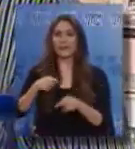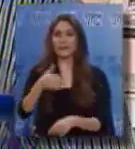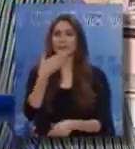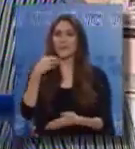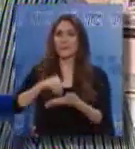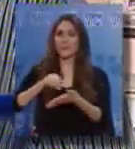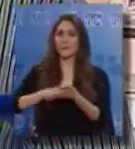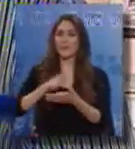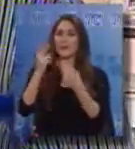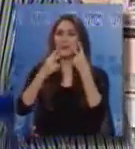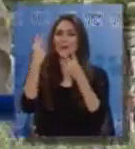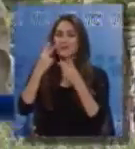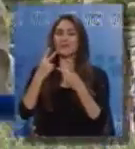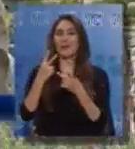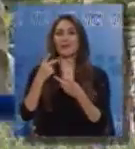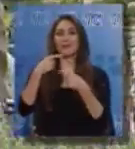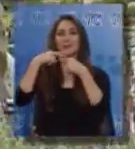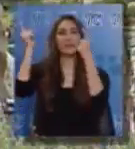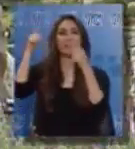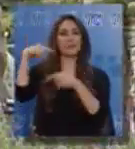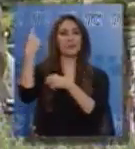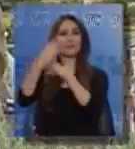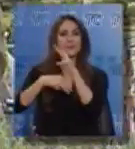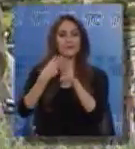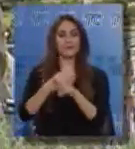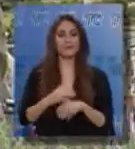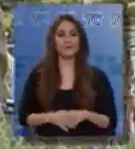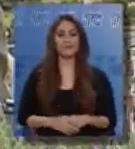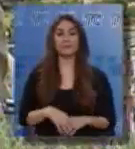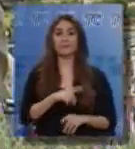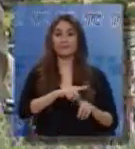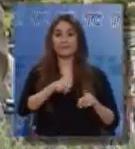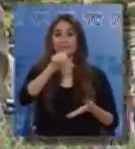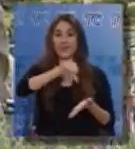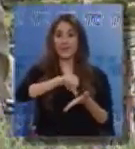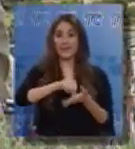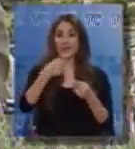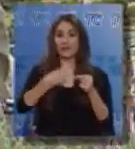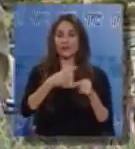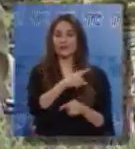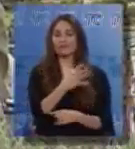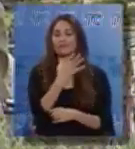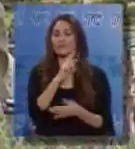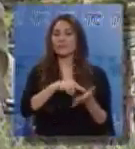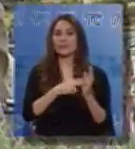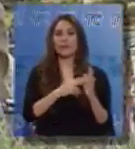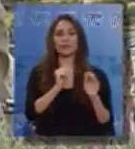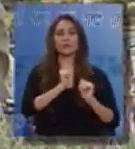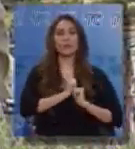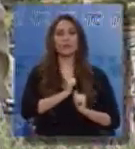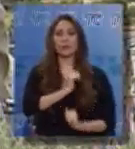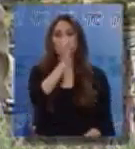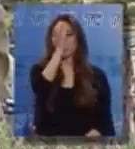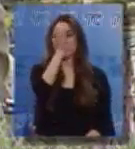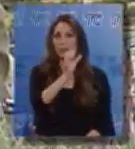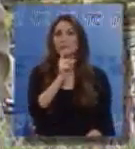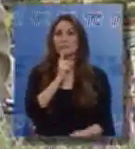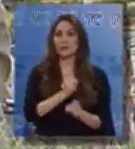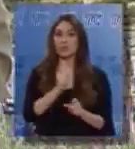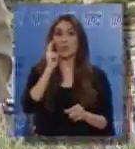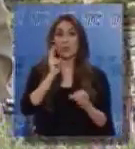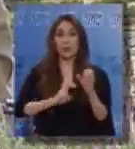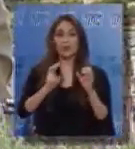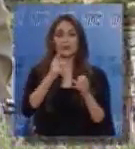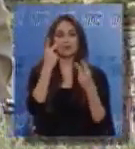para el turismo esta ciudad es su propia gente. El centro histórico de Quito es uno de los más conservados de Latinoamérica. Esto también permitió que los turistas